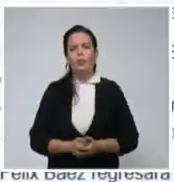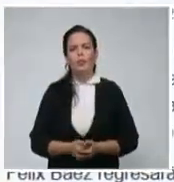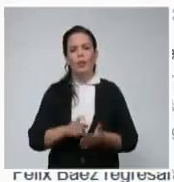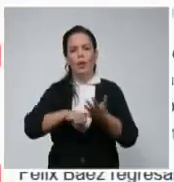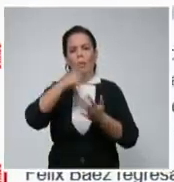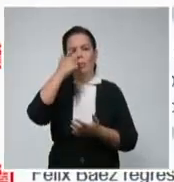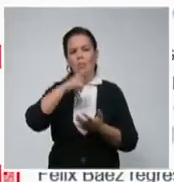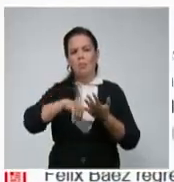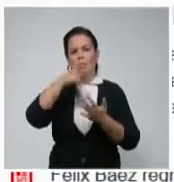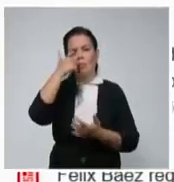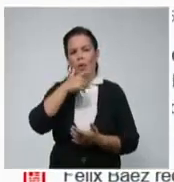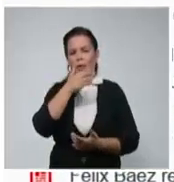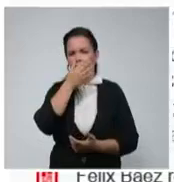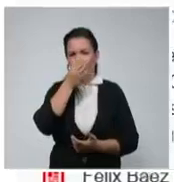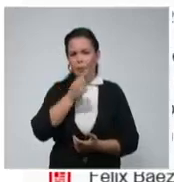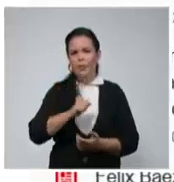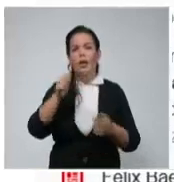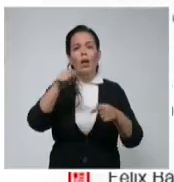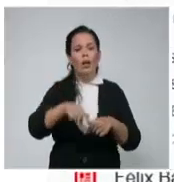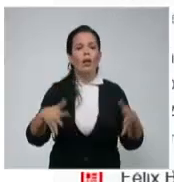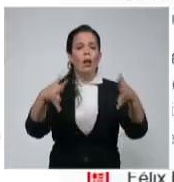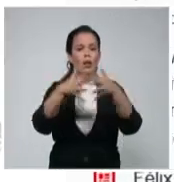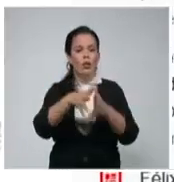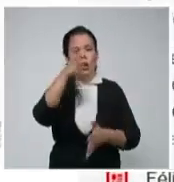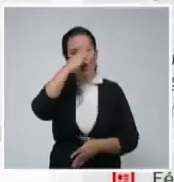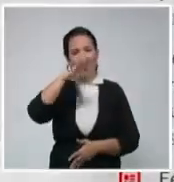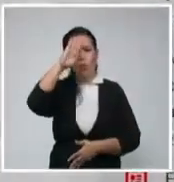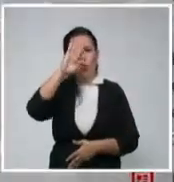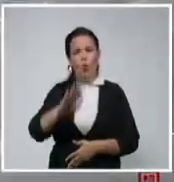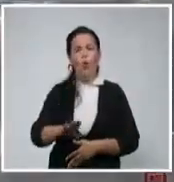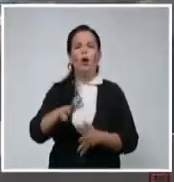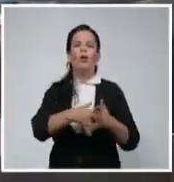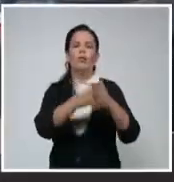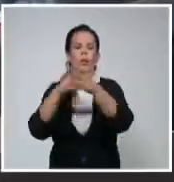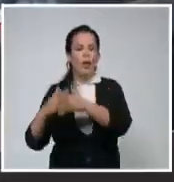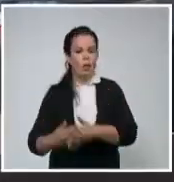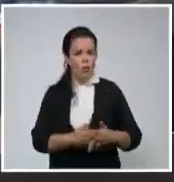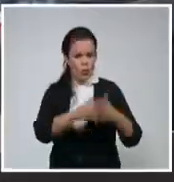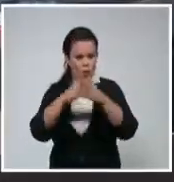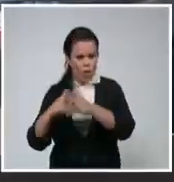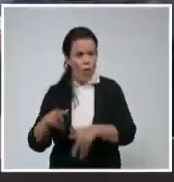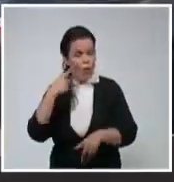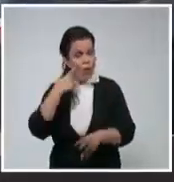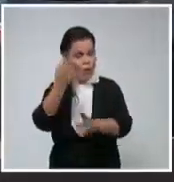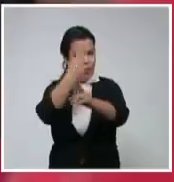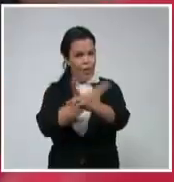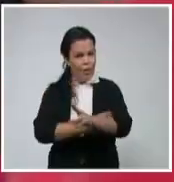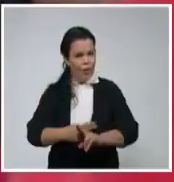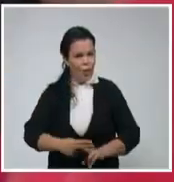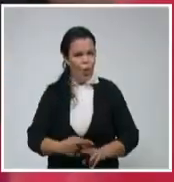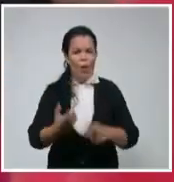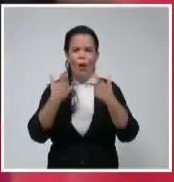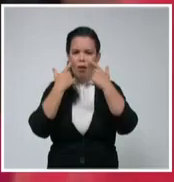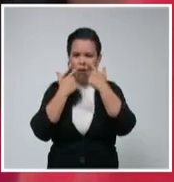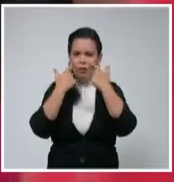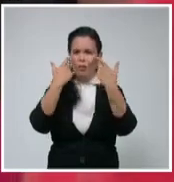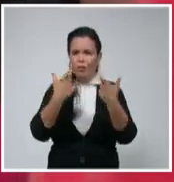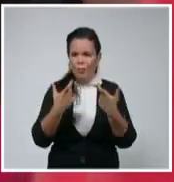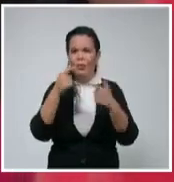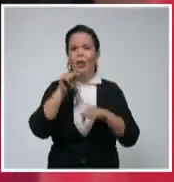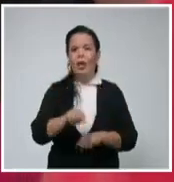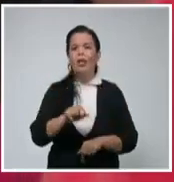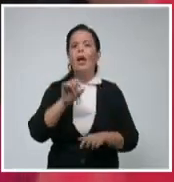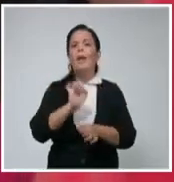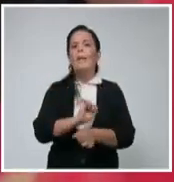las relaciones entre Cuba y Estados Unidos. Por todo esto y más, hace unas jornadas le fue conferido el Premio Nacional